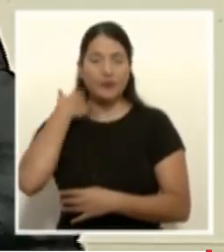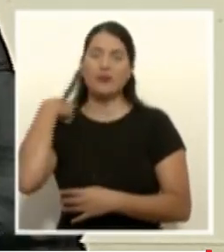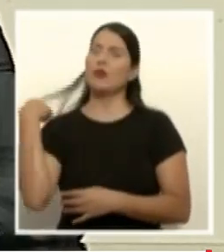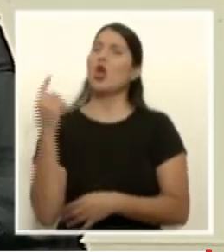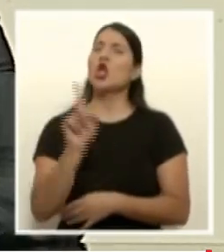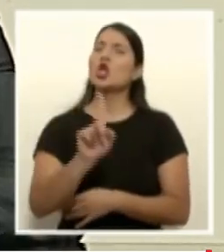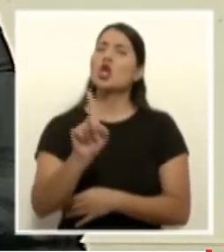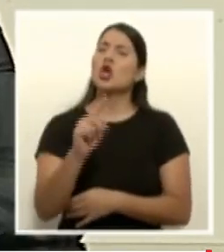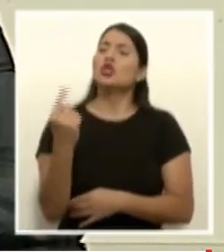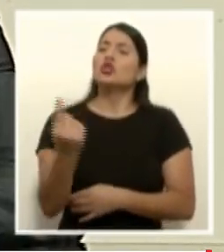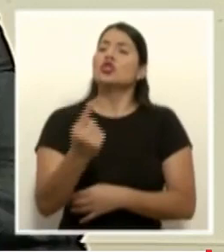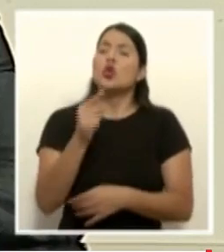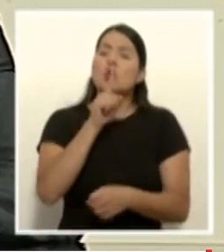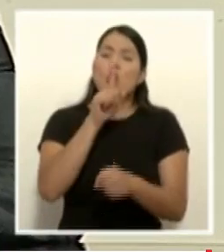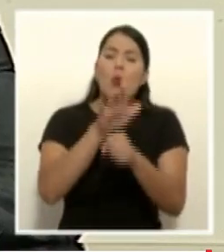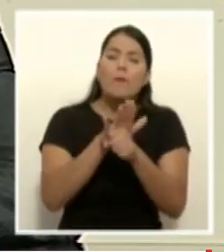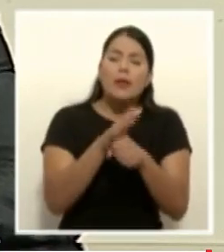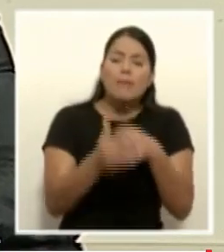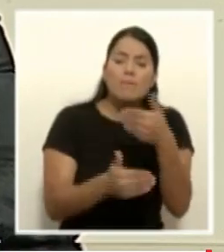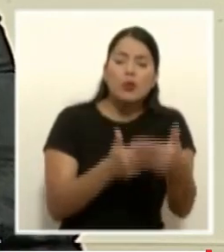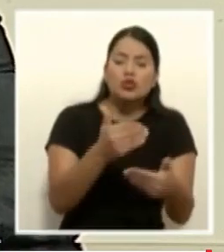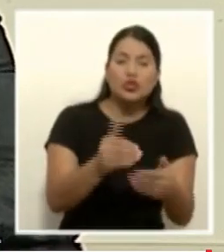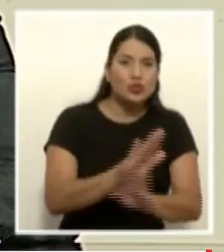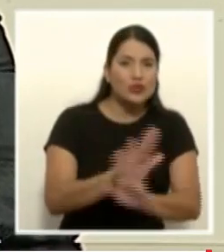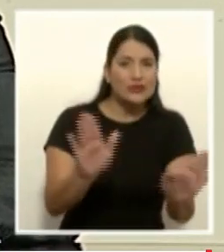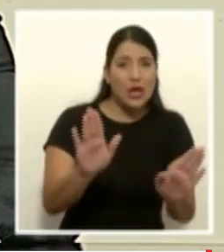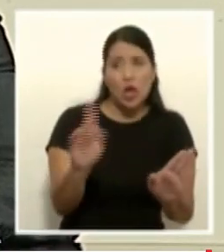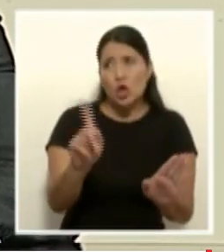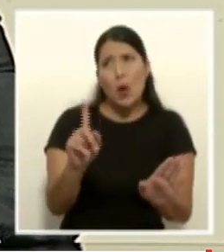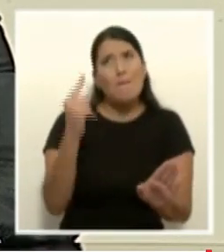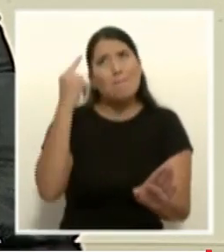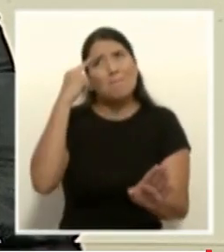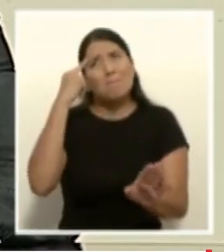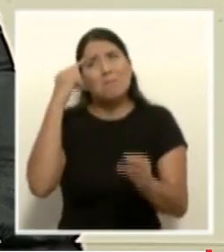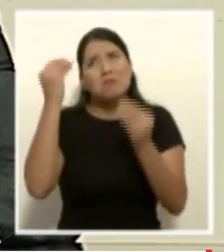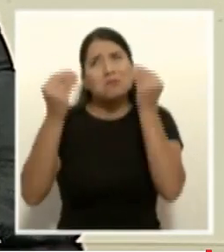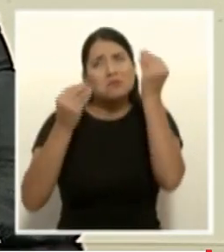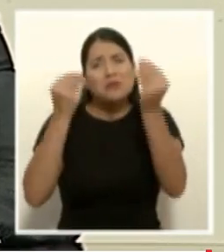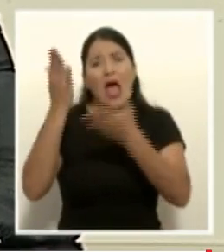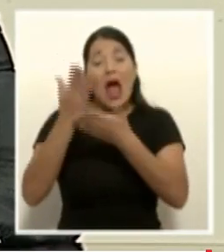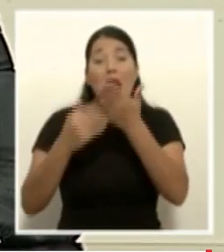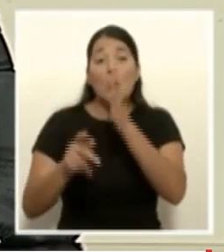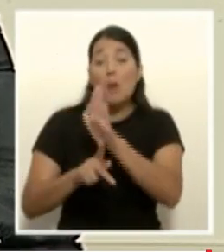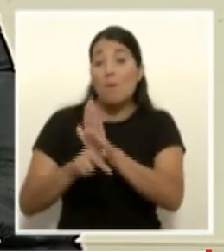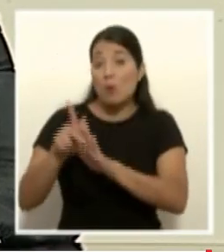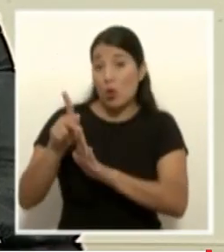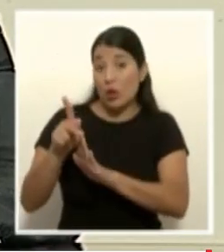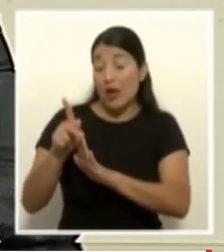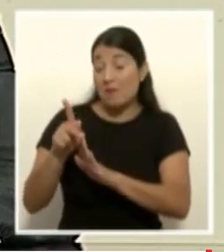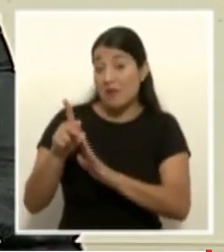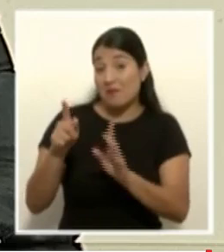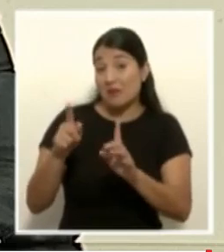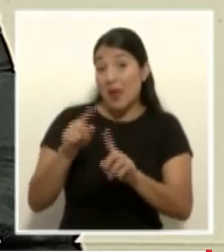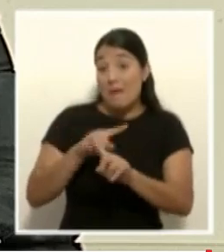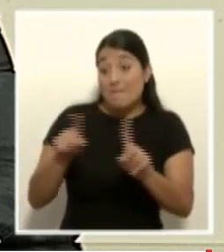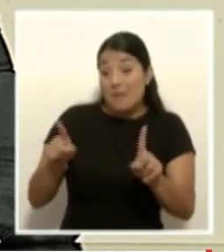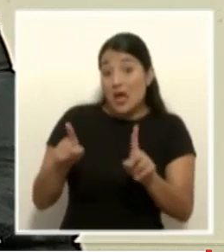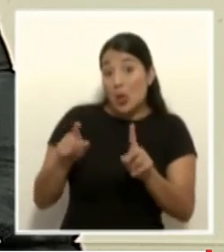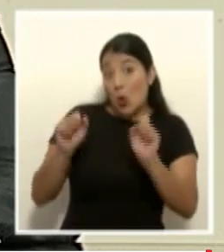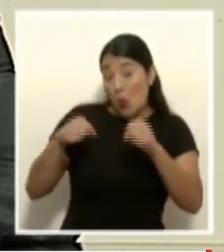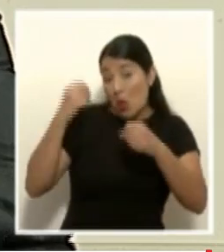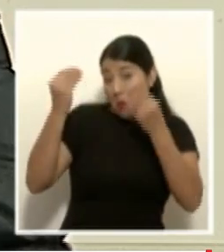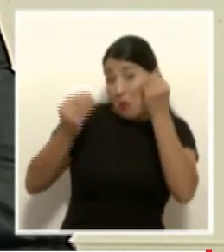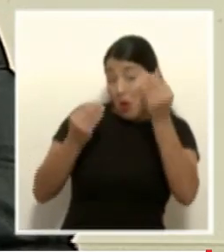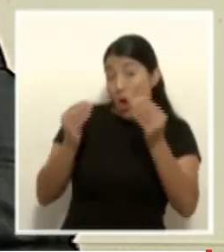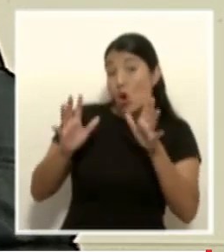del protocolo, y que más bien se pueda trabajar algún tipo de programa de esos, pero con ese impulso desde las diferentes cámaras o grupos asociados sería algo